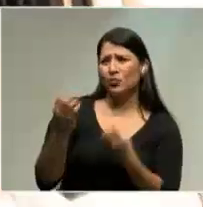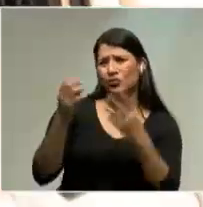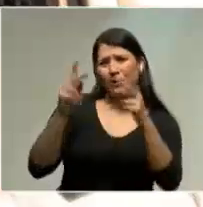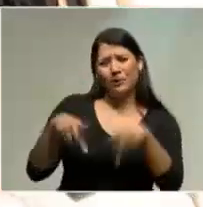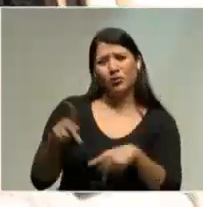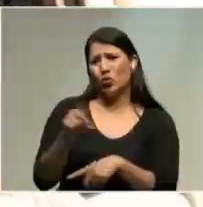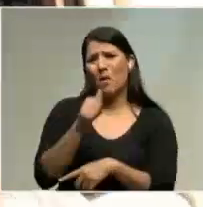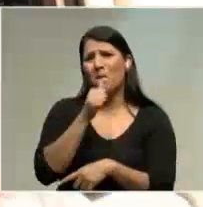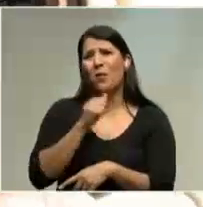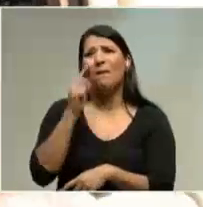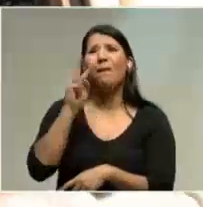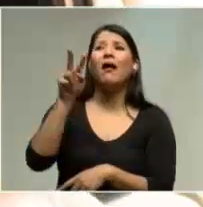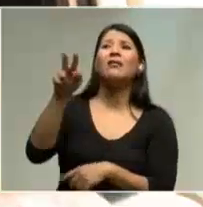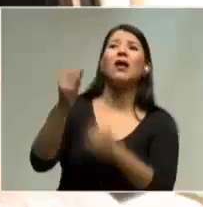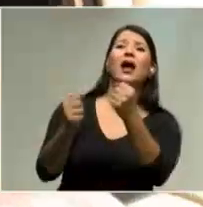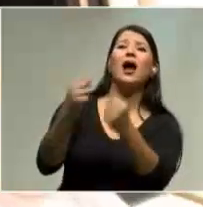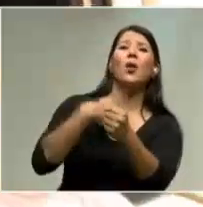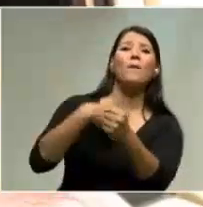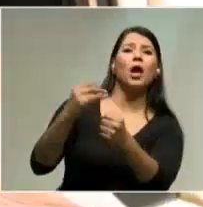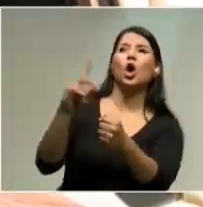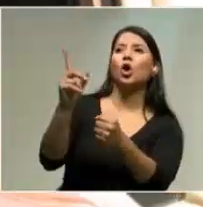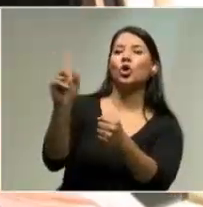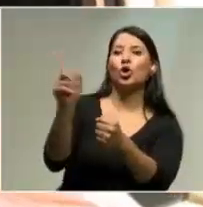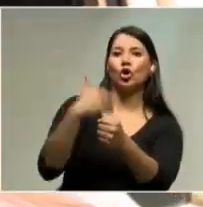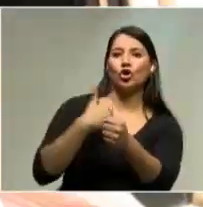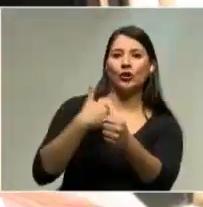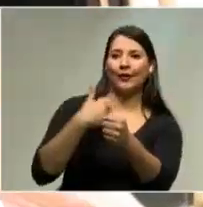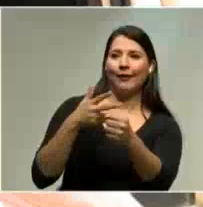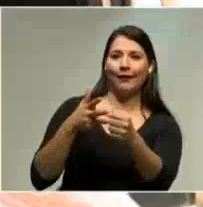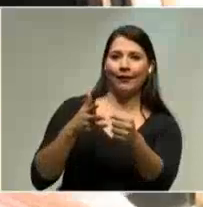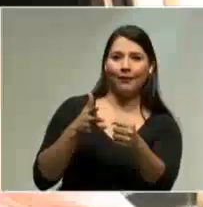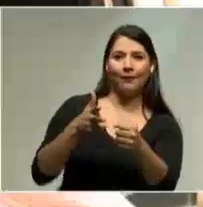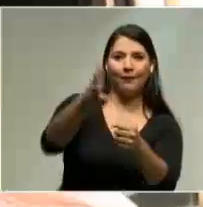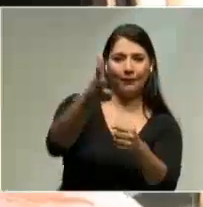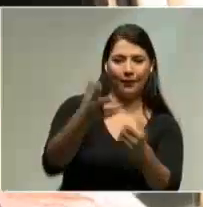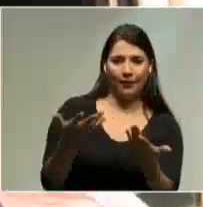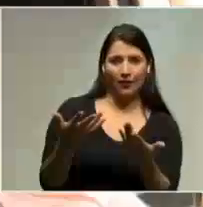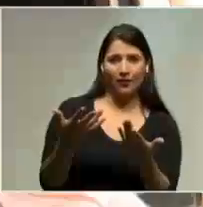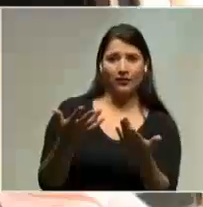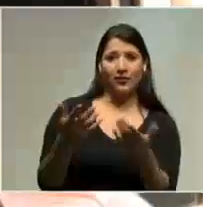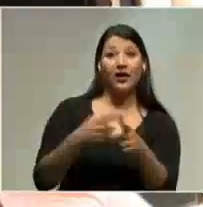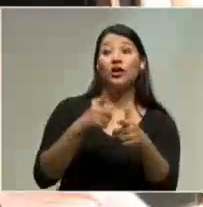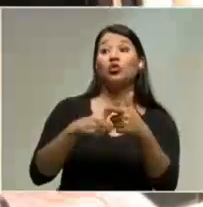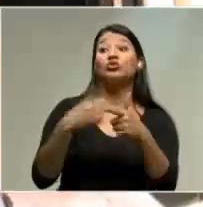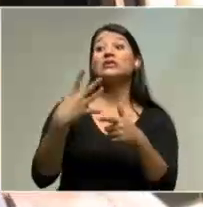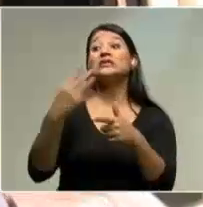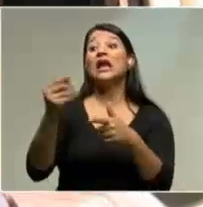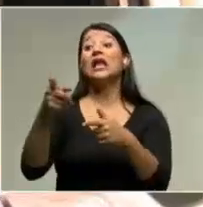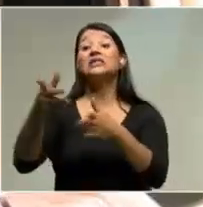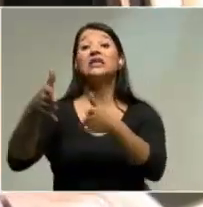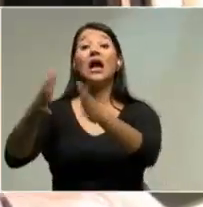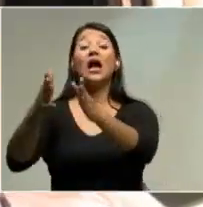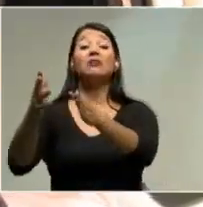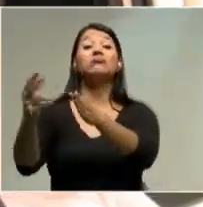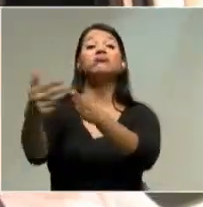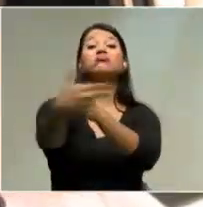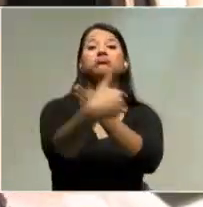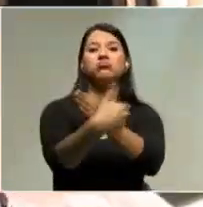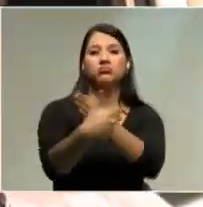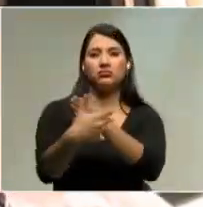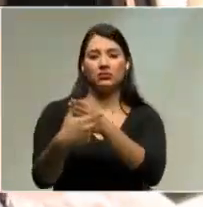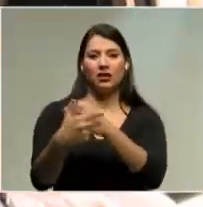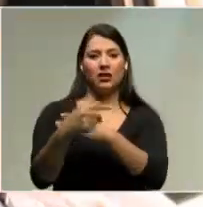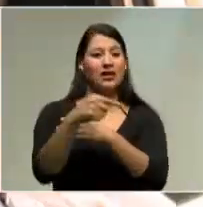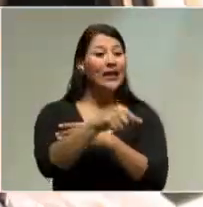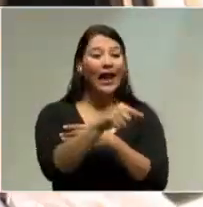como aquel carro blanco, él no lleva vía ahí, y salen de esa calle y se meten ahí en una